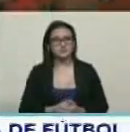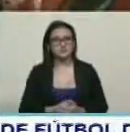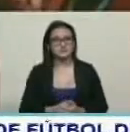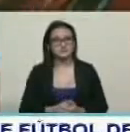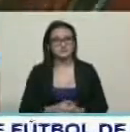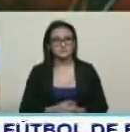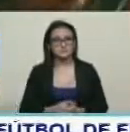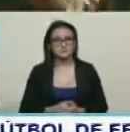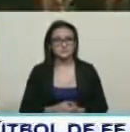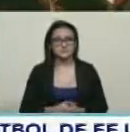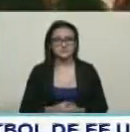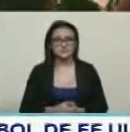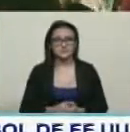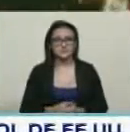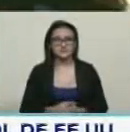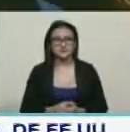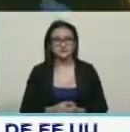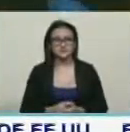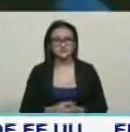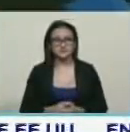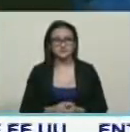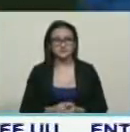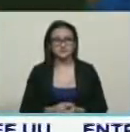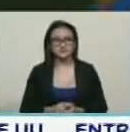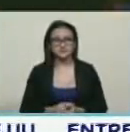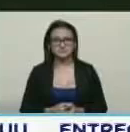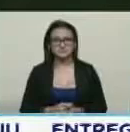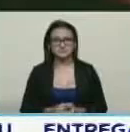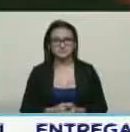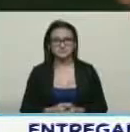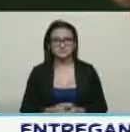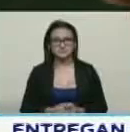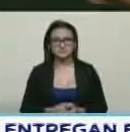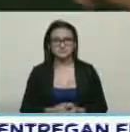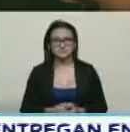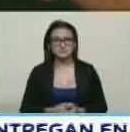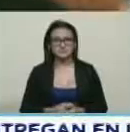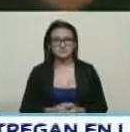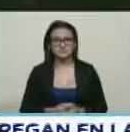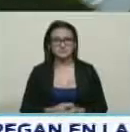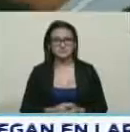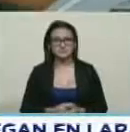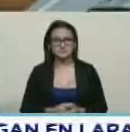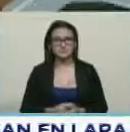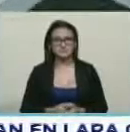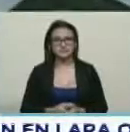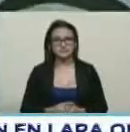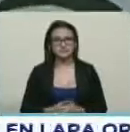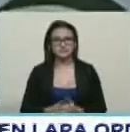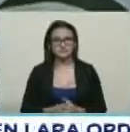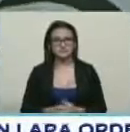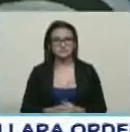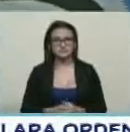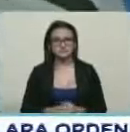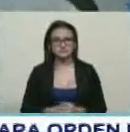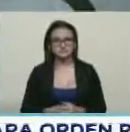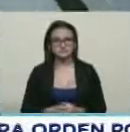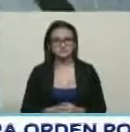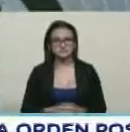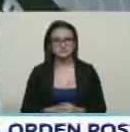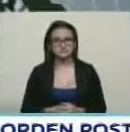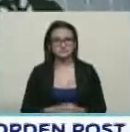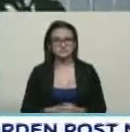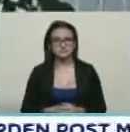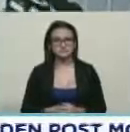Continuamos en la unidad educativa Miguel Antonio Caro, donde en estos momentos el ministro del Poder Popular para la Cultura, Ernesto Villegas, ha ejercido su derecho al sufragio. Quisiéramos, bueno,